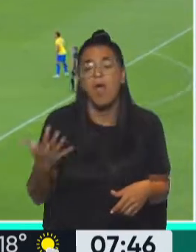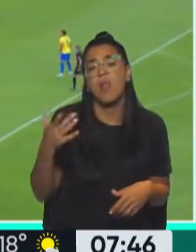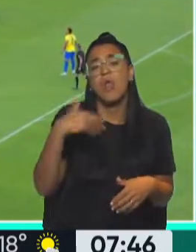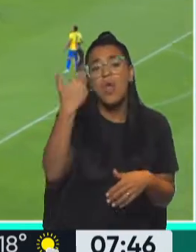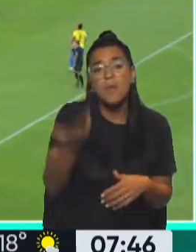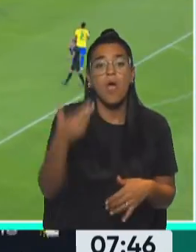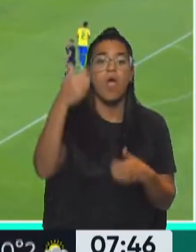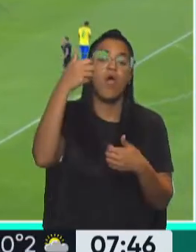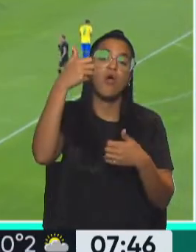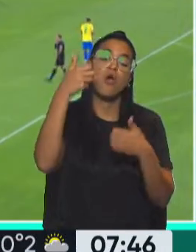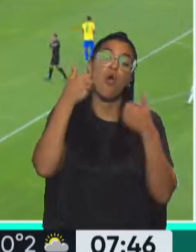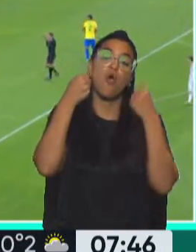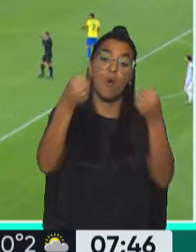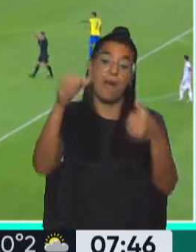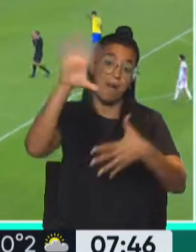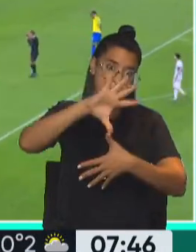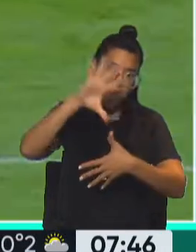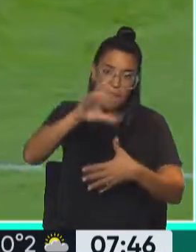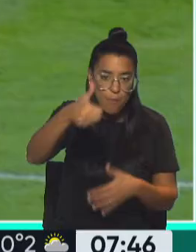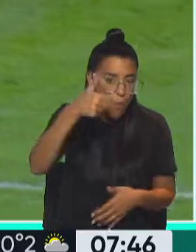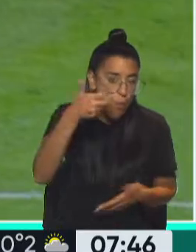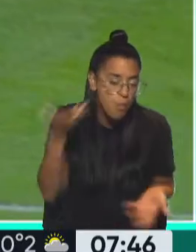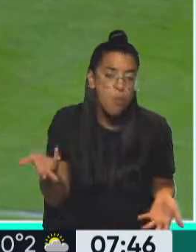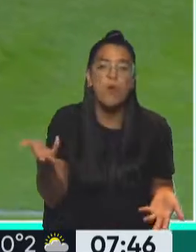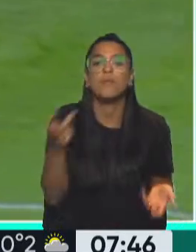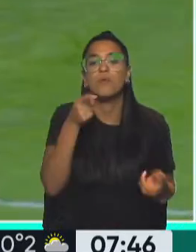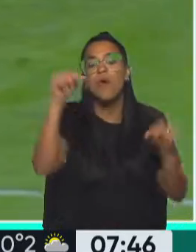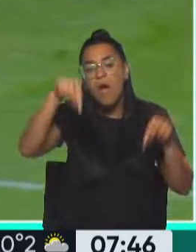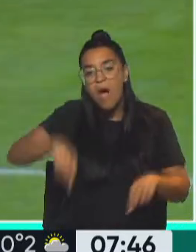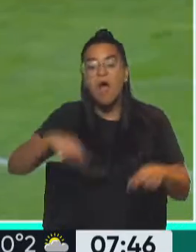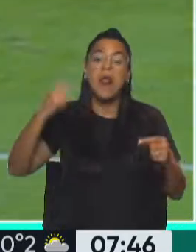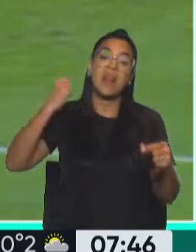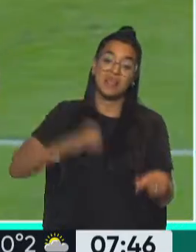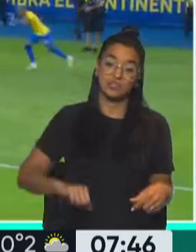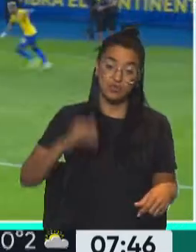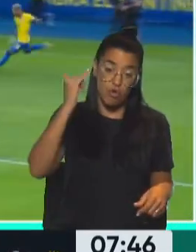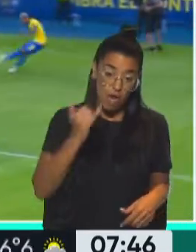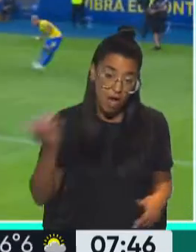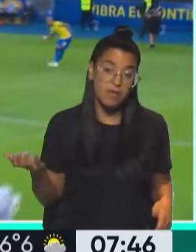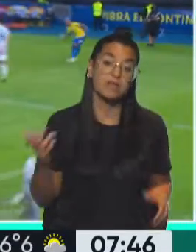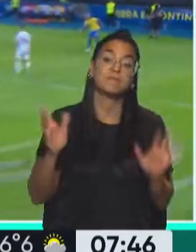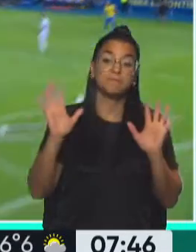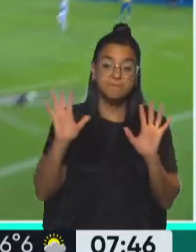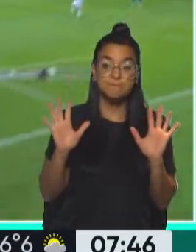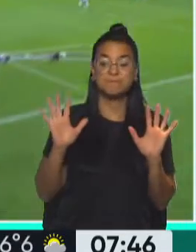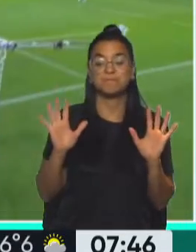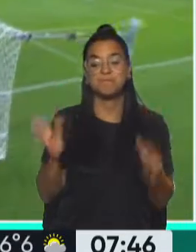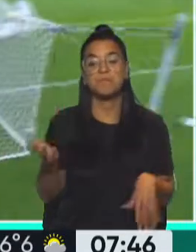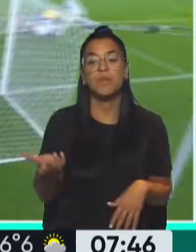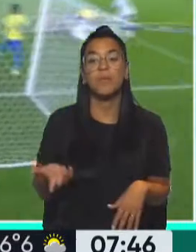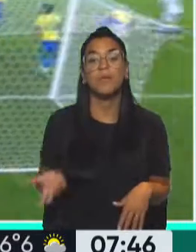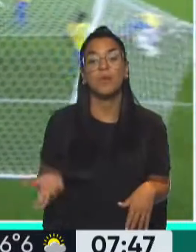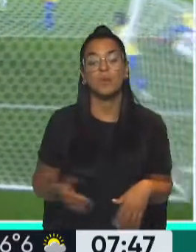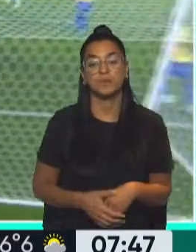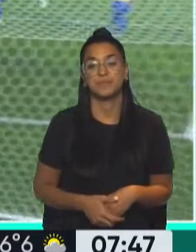el campeonato, en la Copa América, tuvo un buen desempeño. Bueno, ahora tiene una lesión que está ahí, pero